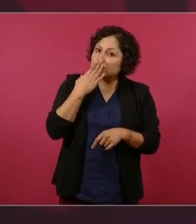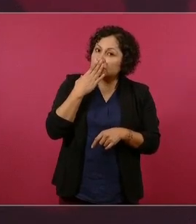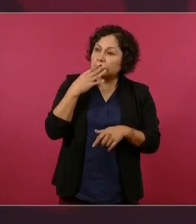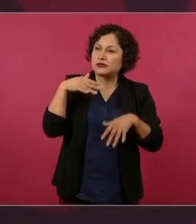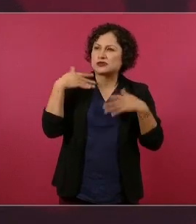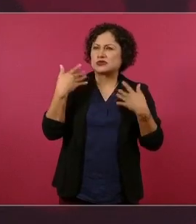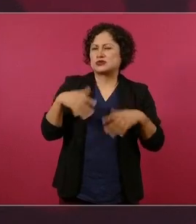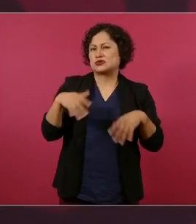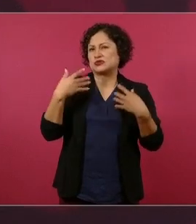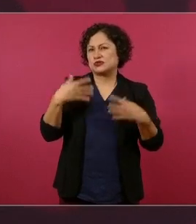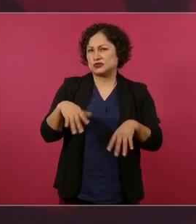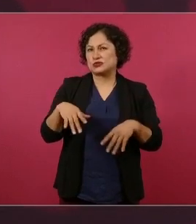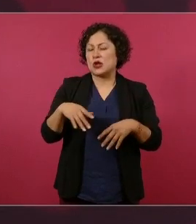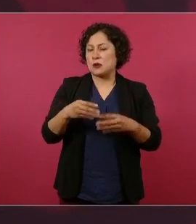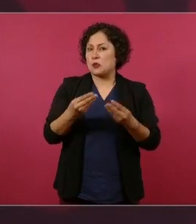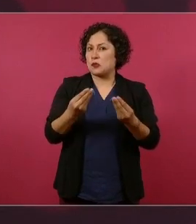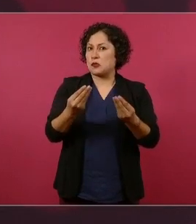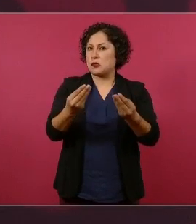un fin de semana completo,